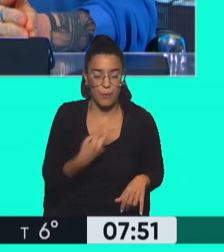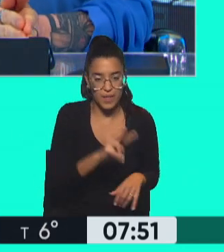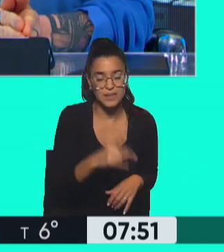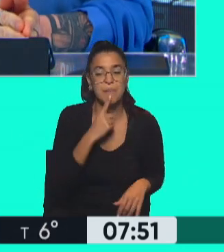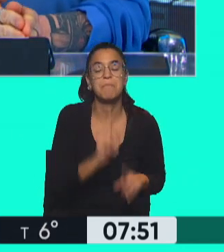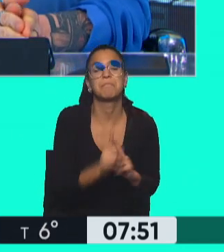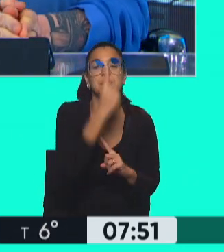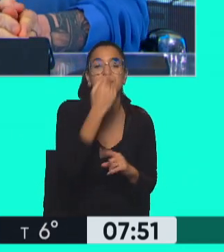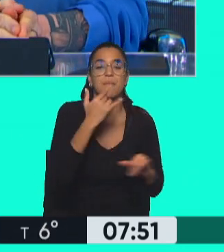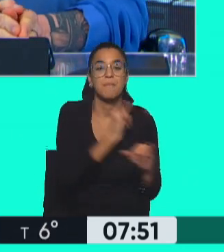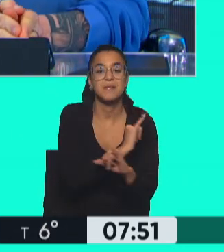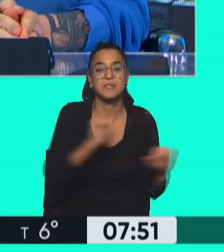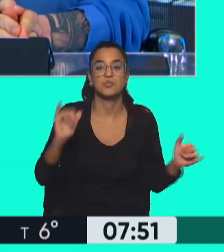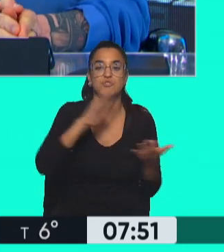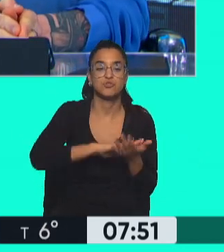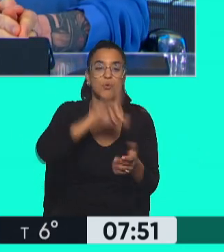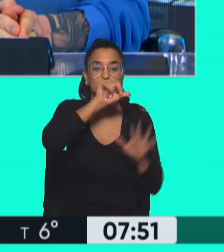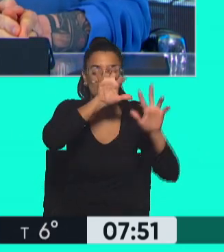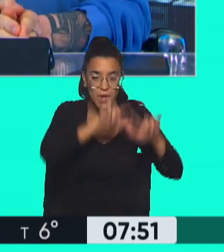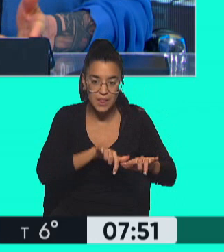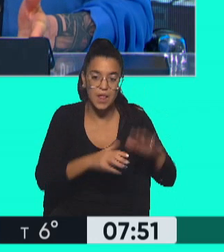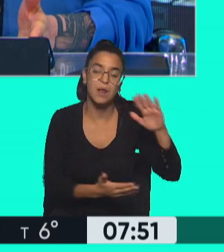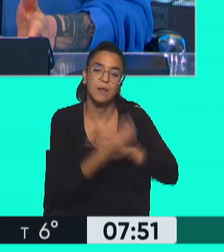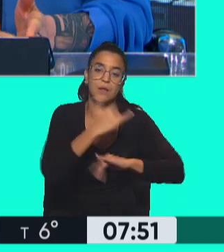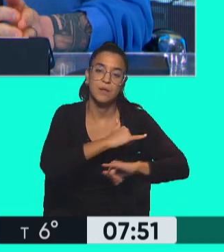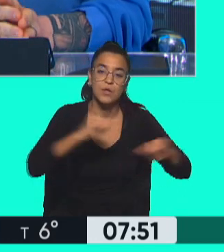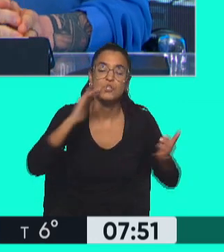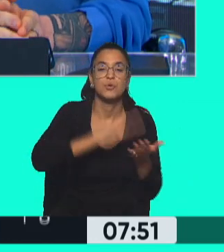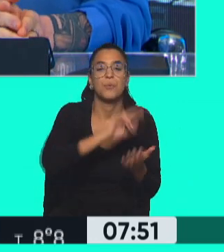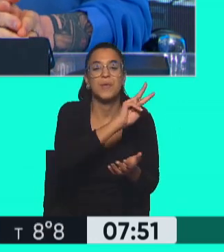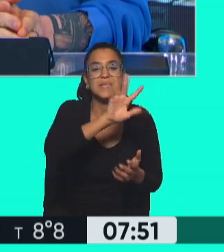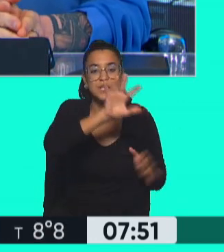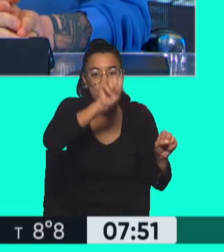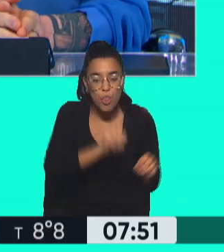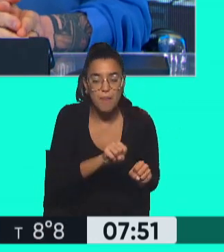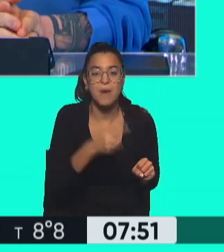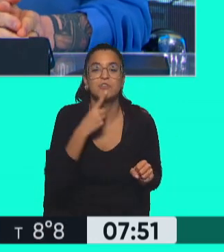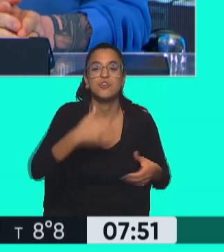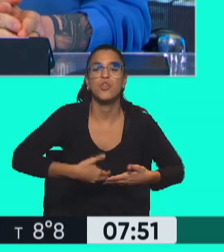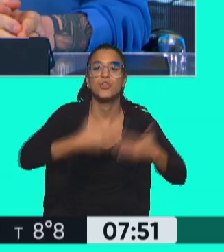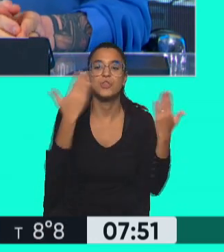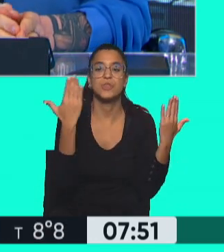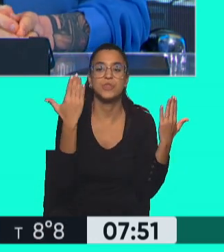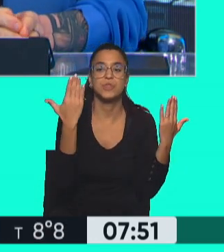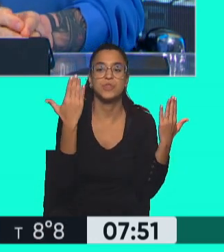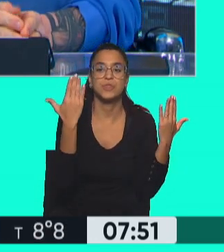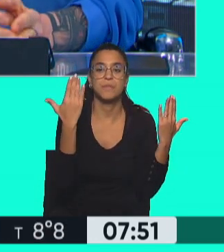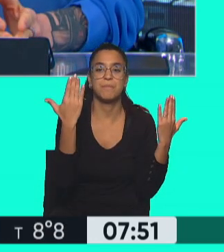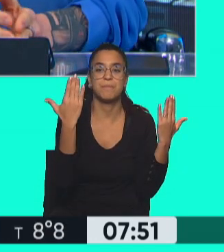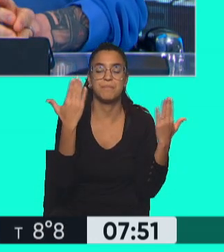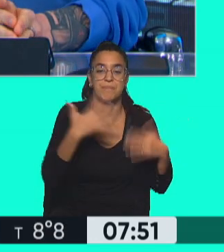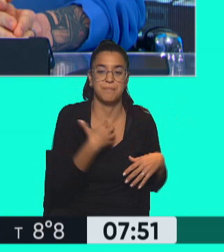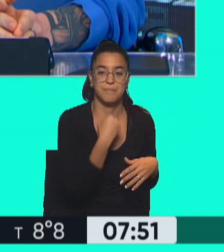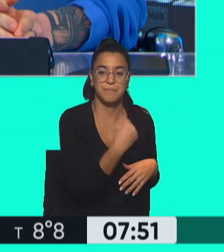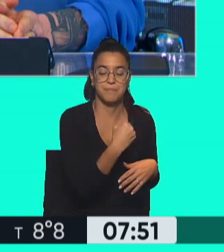el mensaje a través de la red social 'twitter' a propósito del 25 de mayo del día de la de la de la